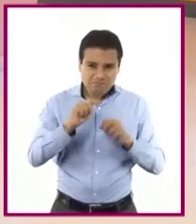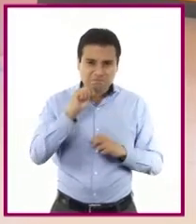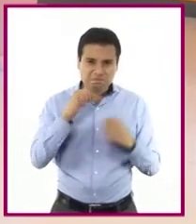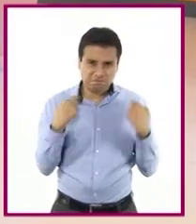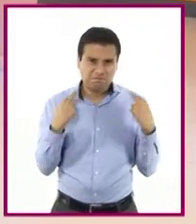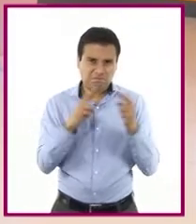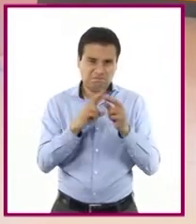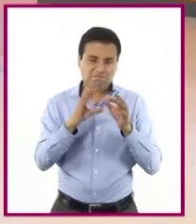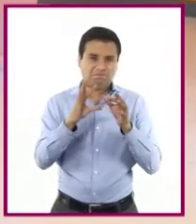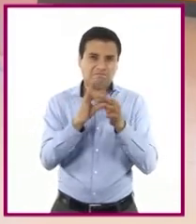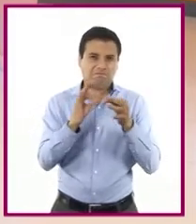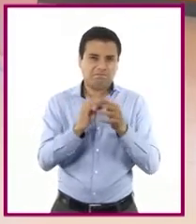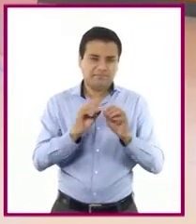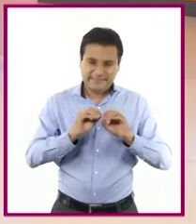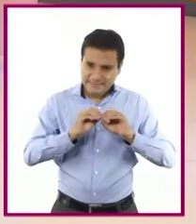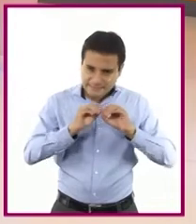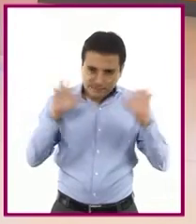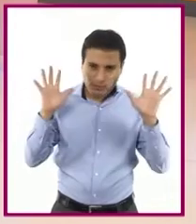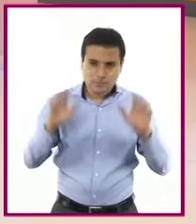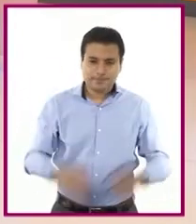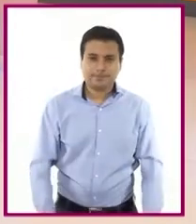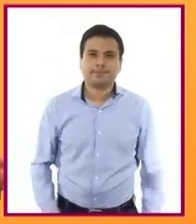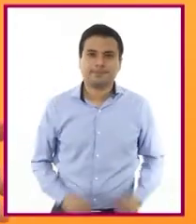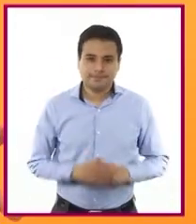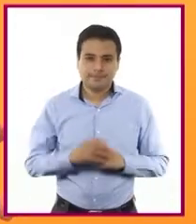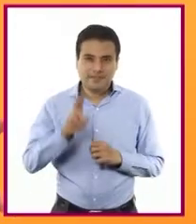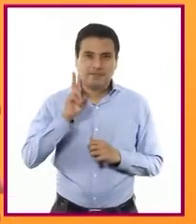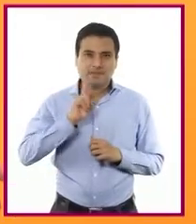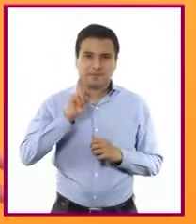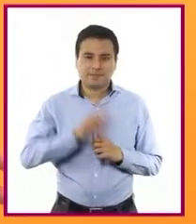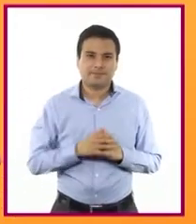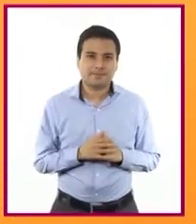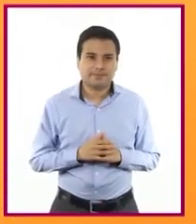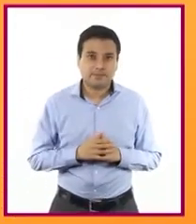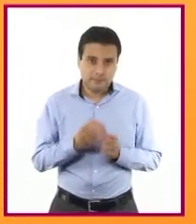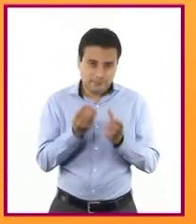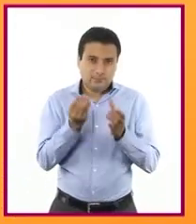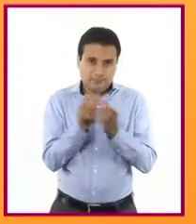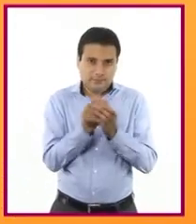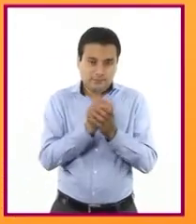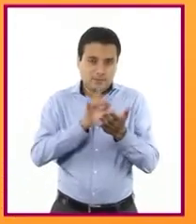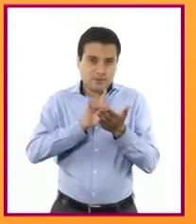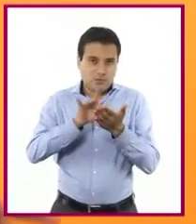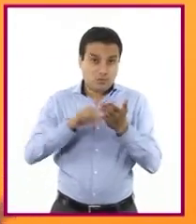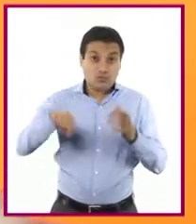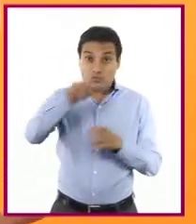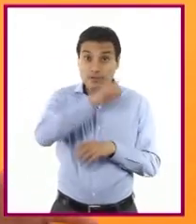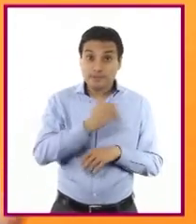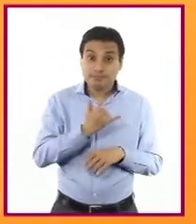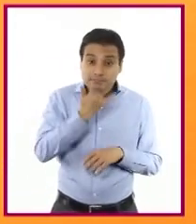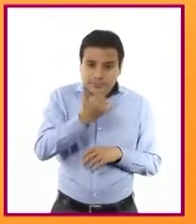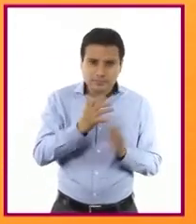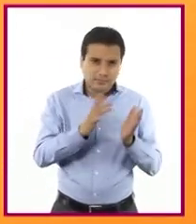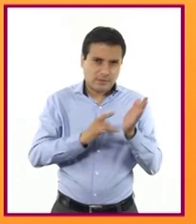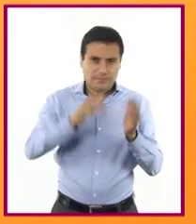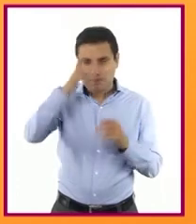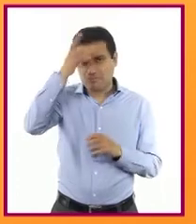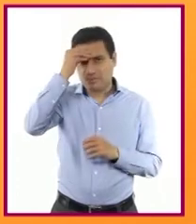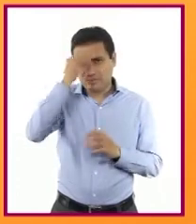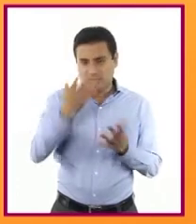maestros para despejar cualquier incógnita. Para eso es esta sesión. Y del error también se aprende.